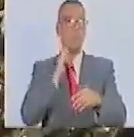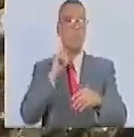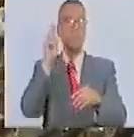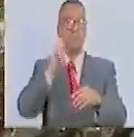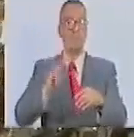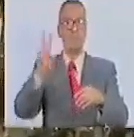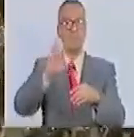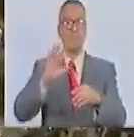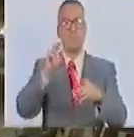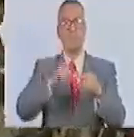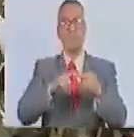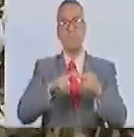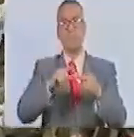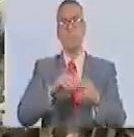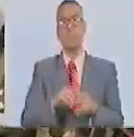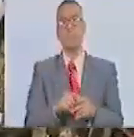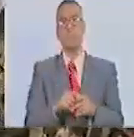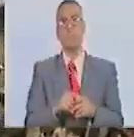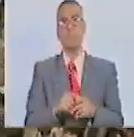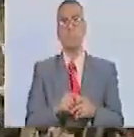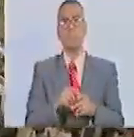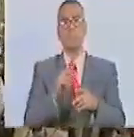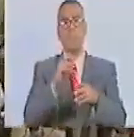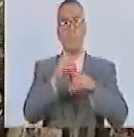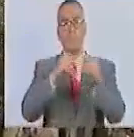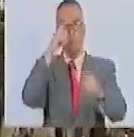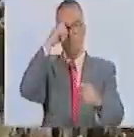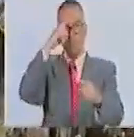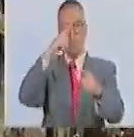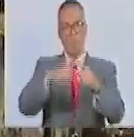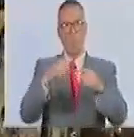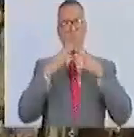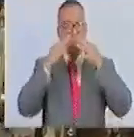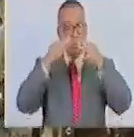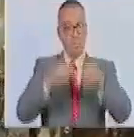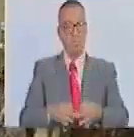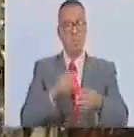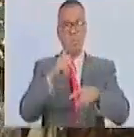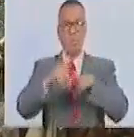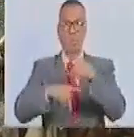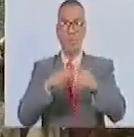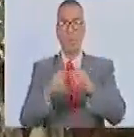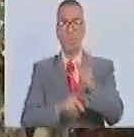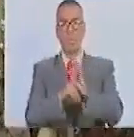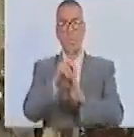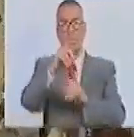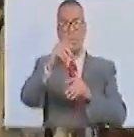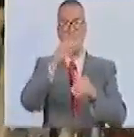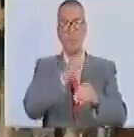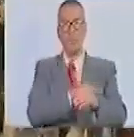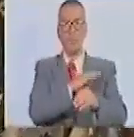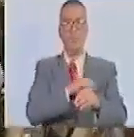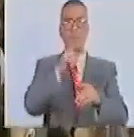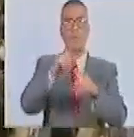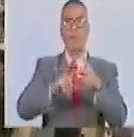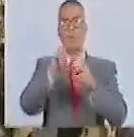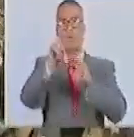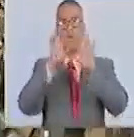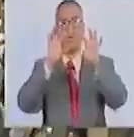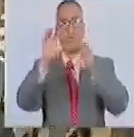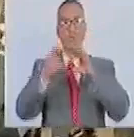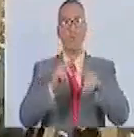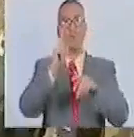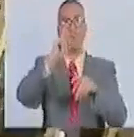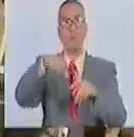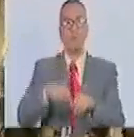y la República Popular China, con el objetivo de garantizar el desarrollo económico y social entre ambas naciones,